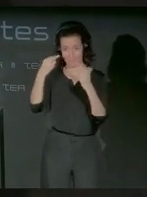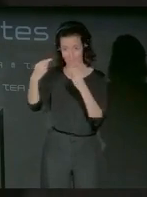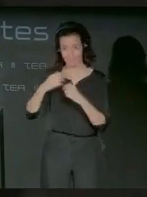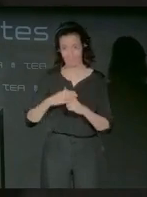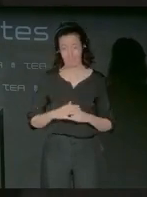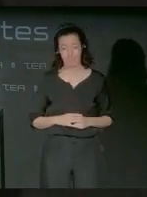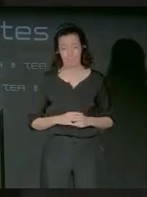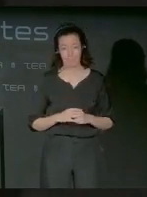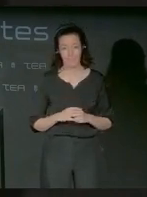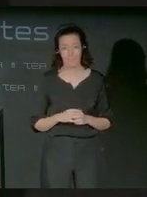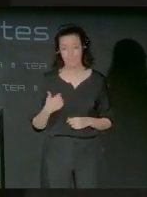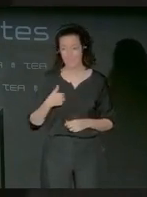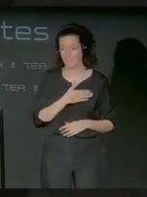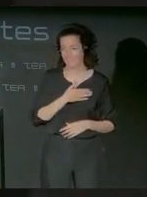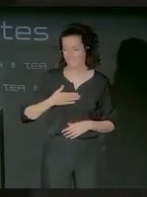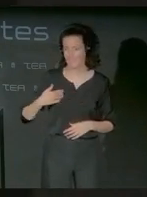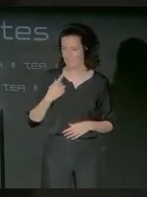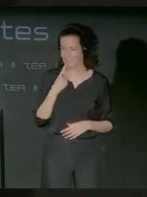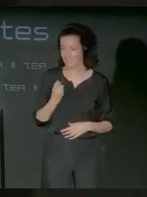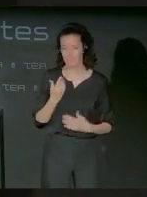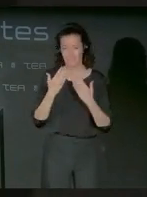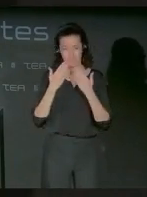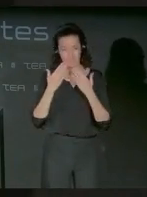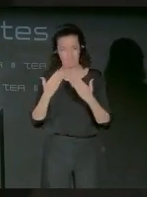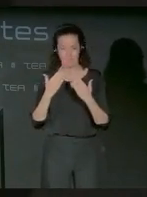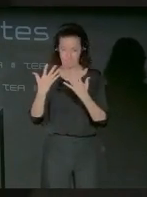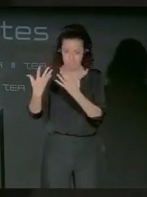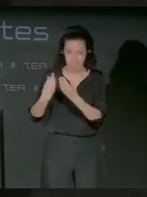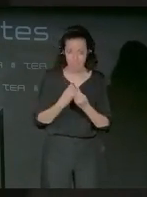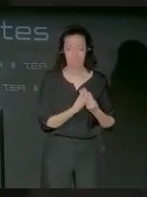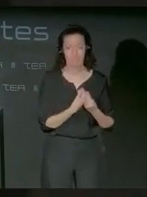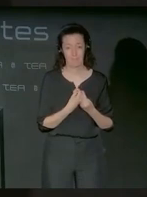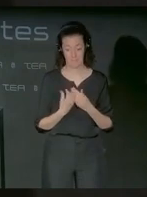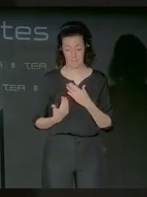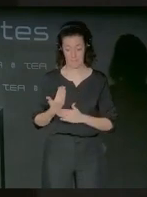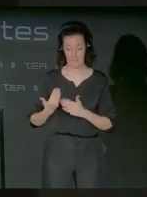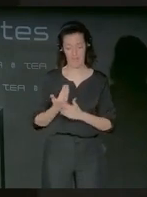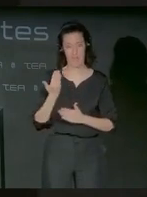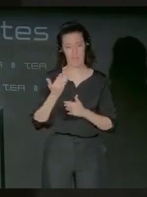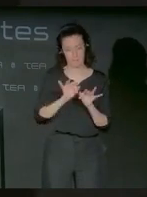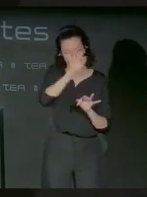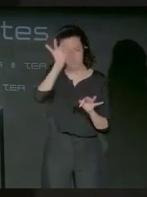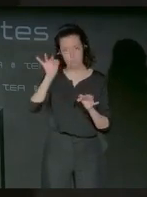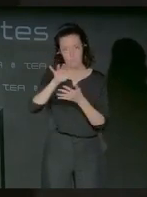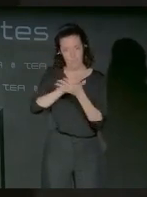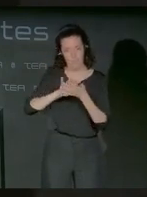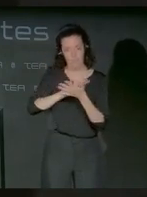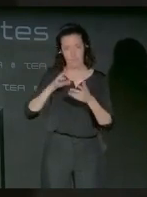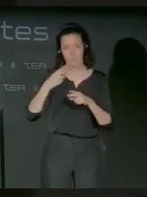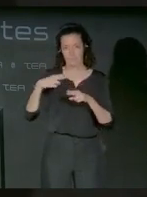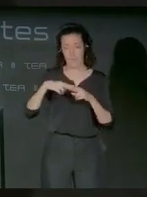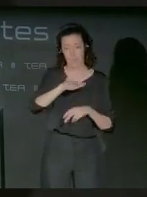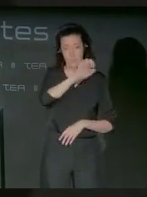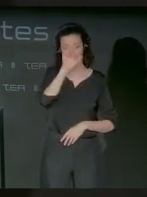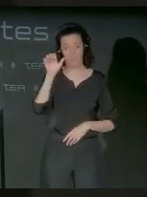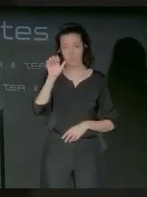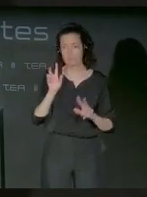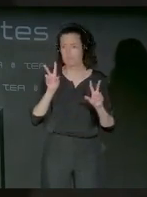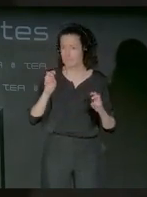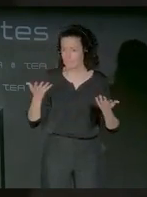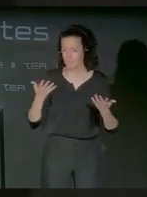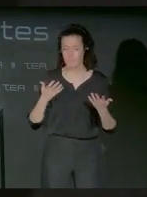Quiero agradeceros el acompañarnos para debatir estos días sobre políticas europeas en relación con el videojuego en los